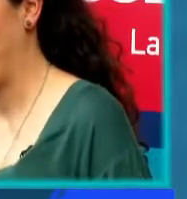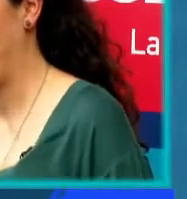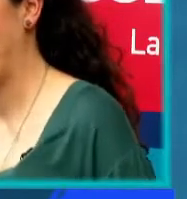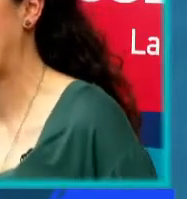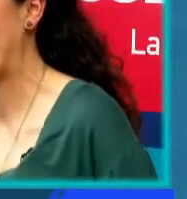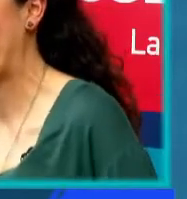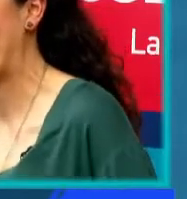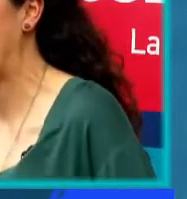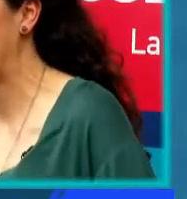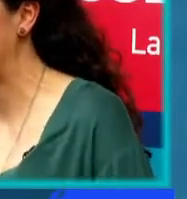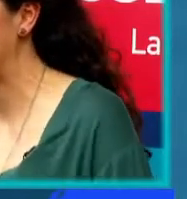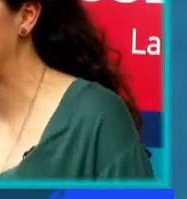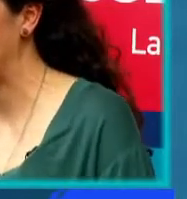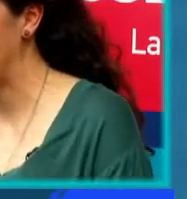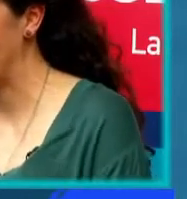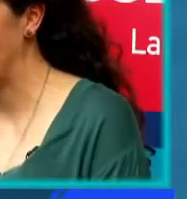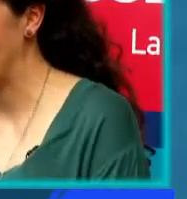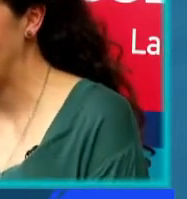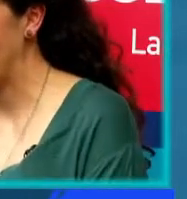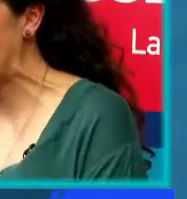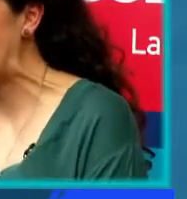tiene.